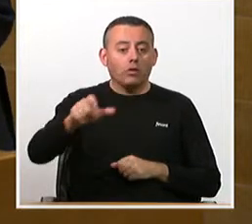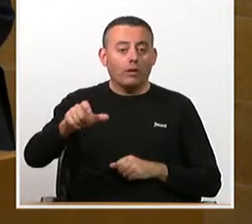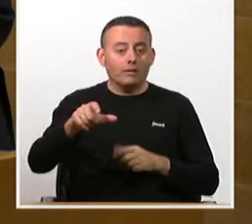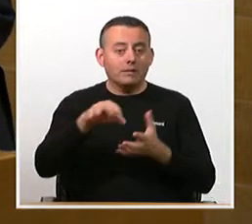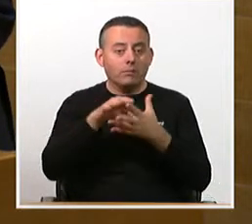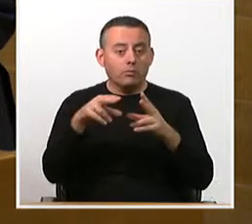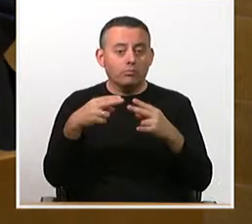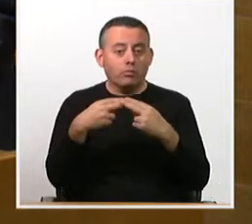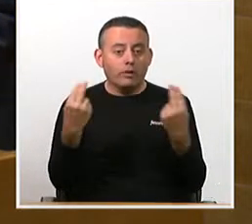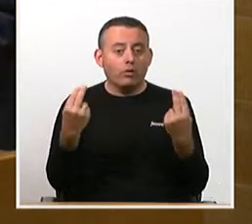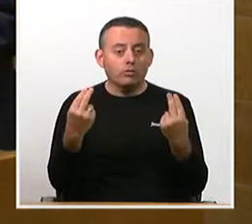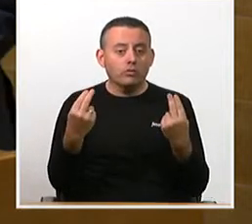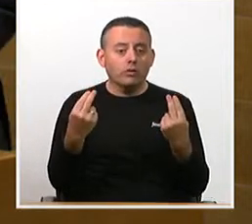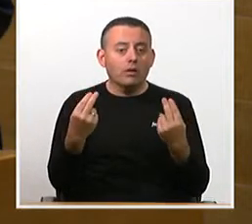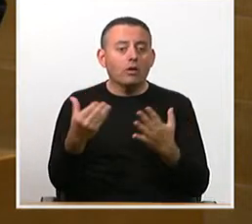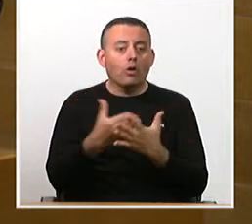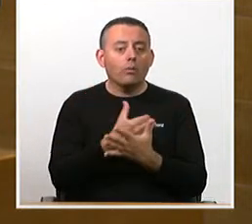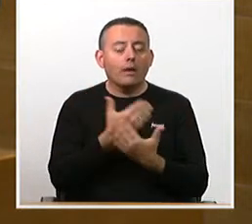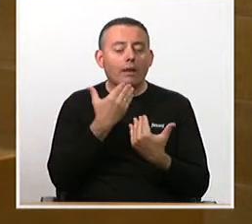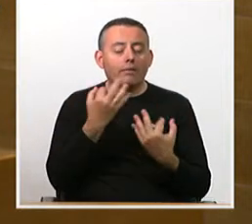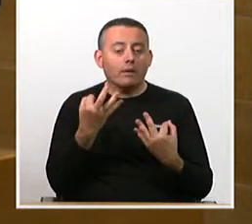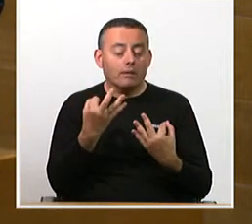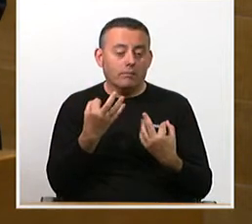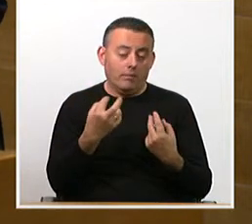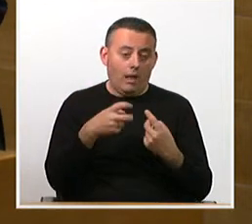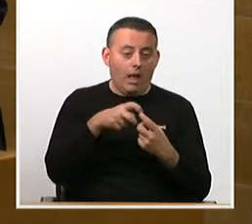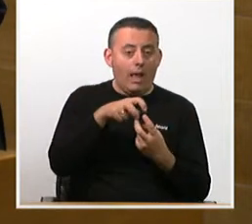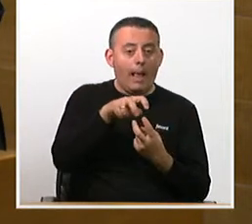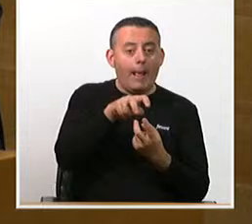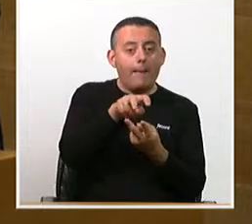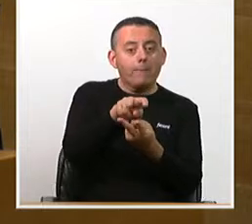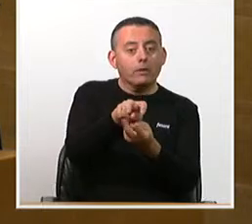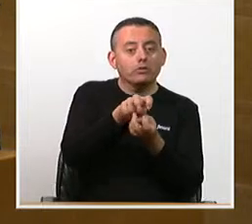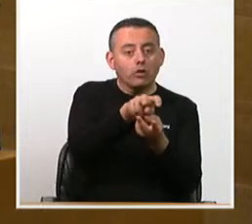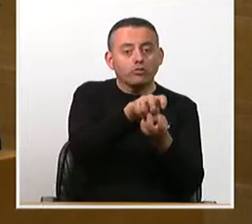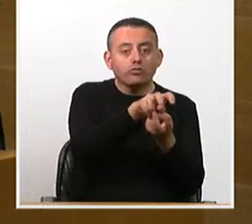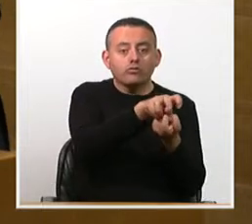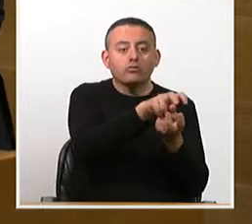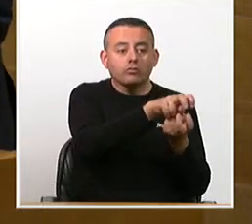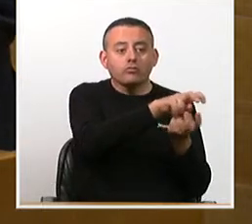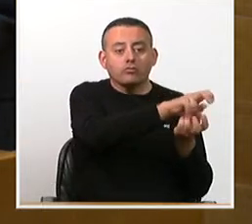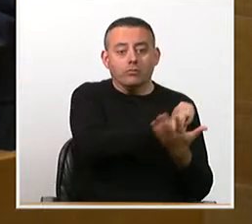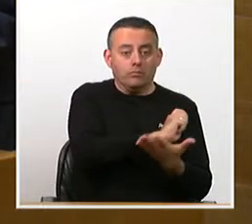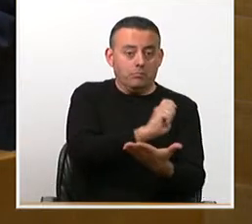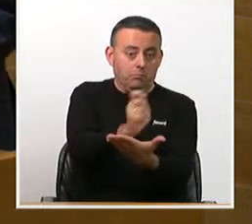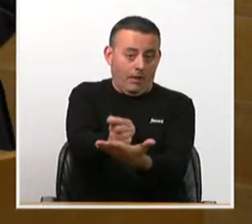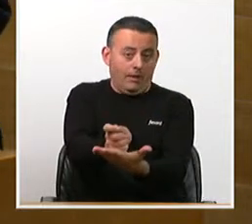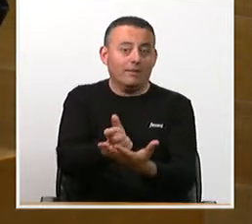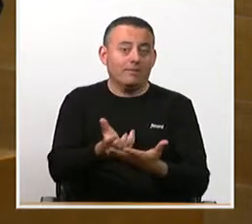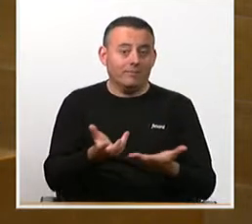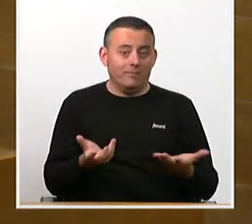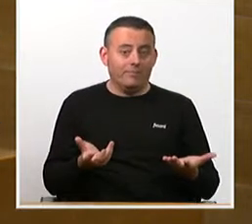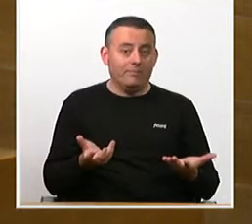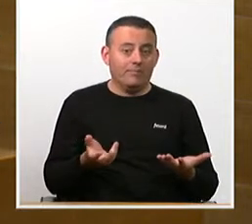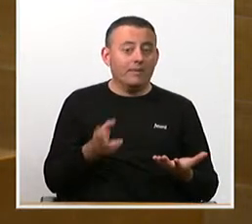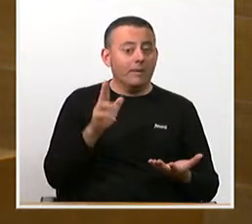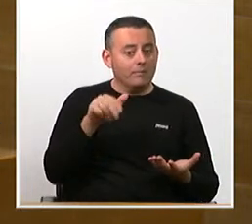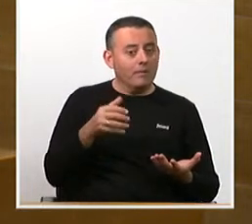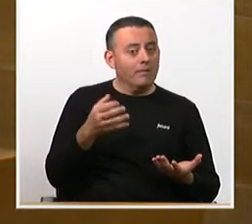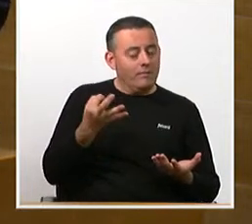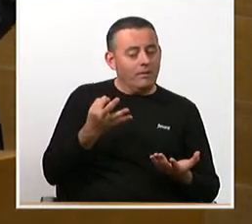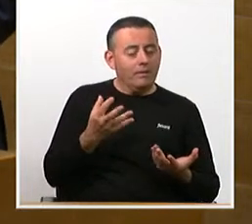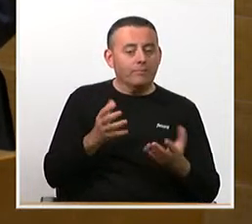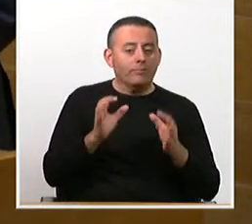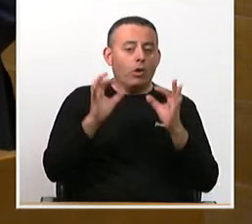bien y que sean eficaces y que estén bien coordinadas eh Y en eso entiendo que también estaremos todos de